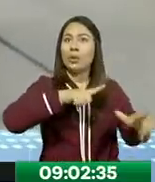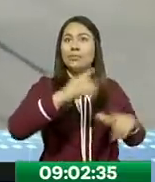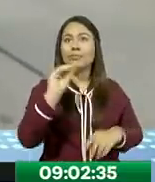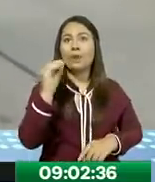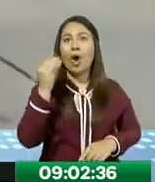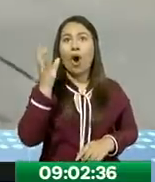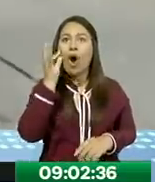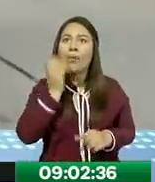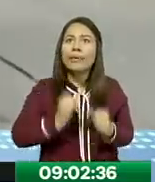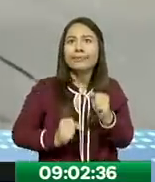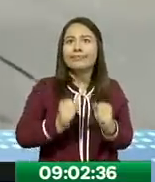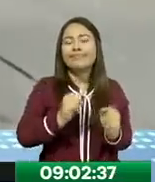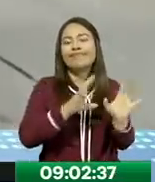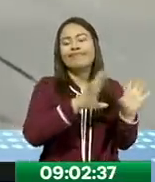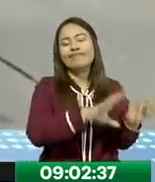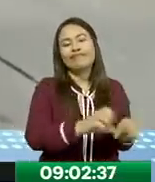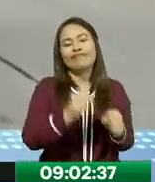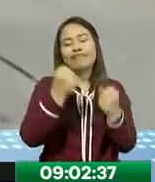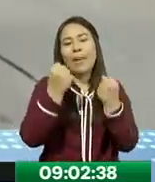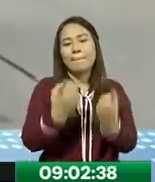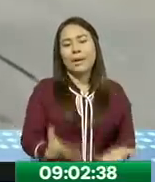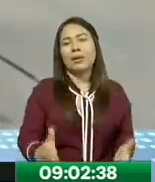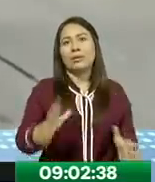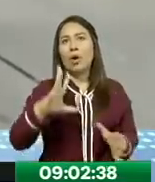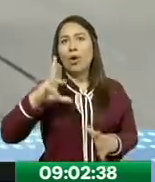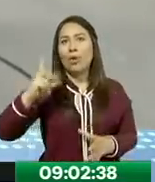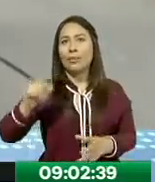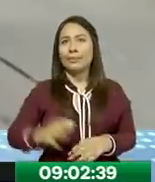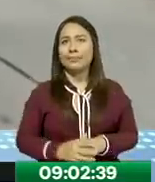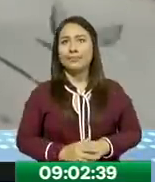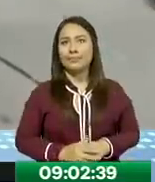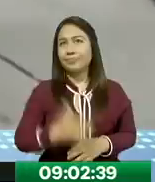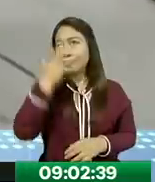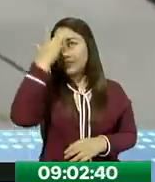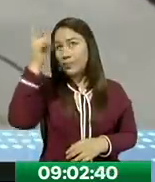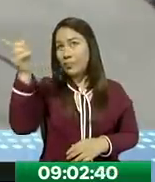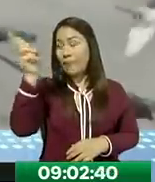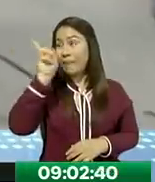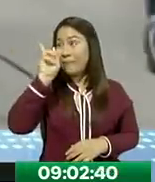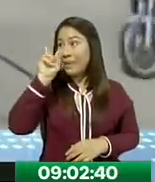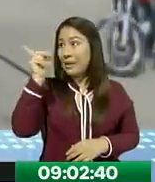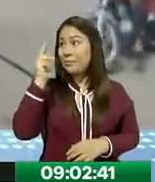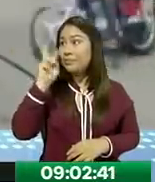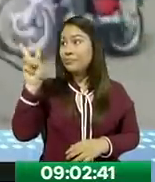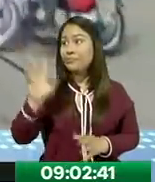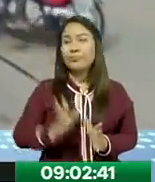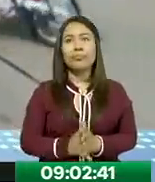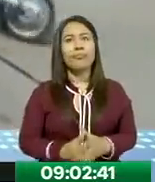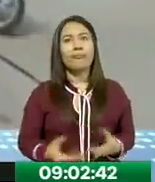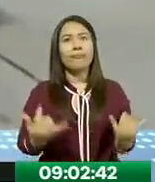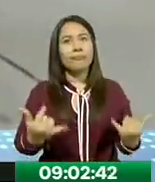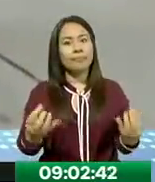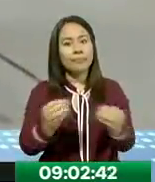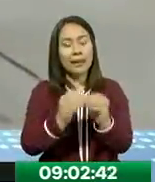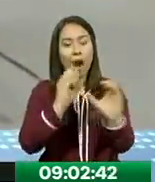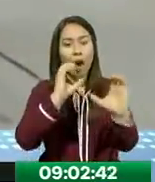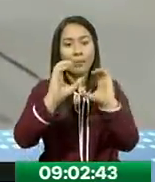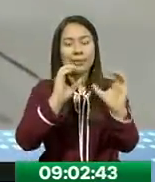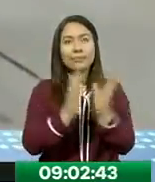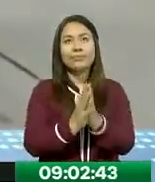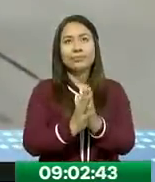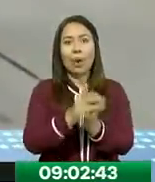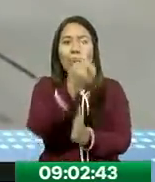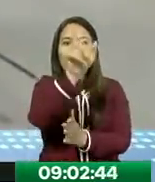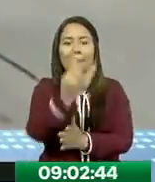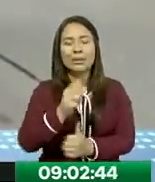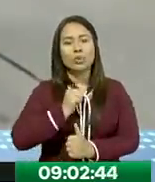otra jovencita a quien también fue atacada producto del accionar delictivo. Vamos a tratar de dialogar un poco con una